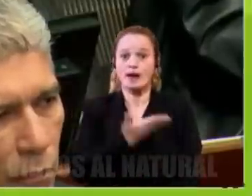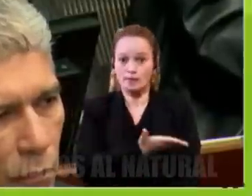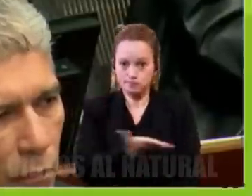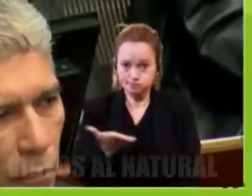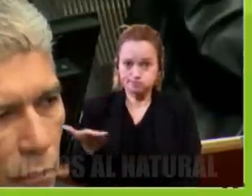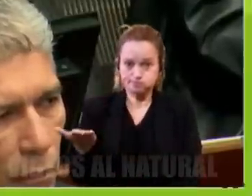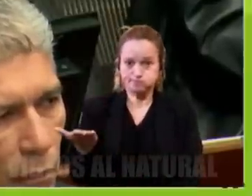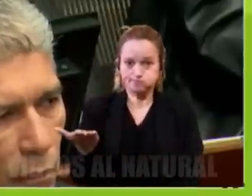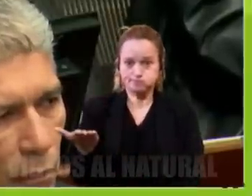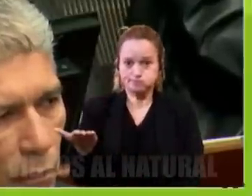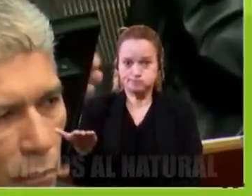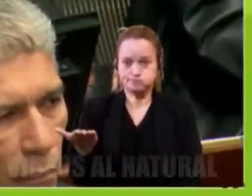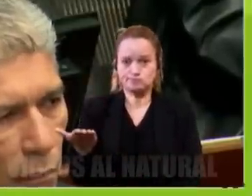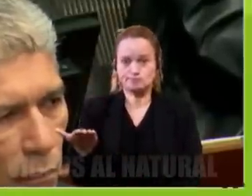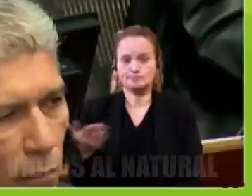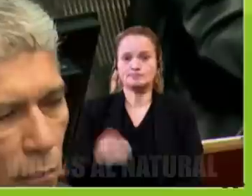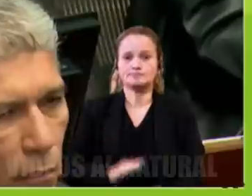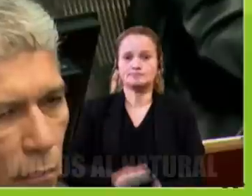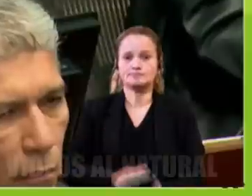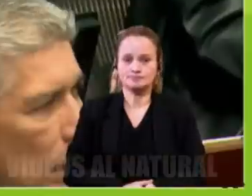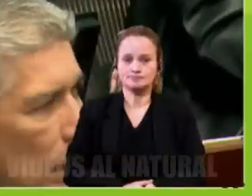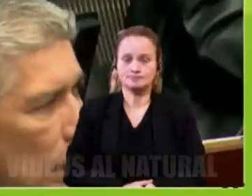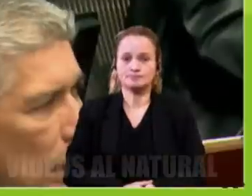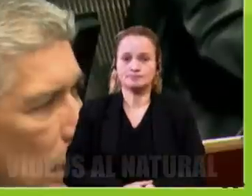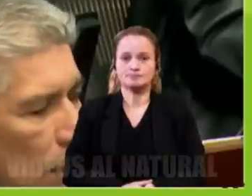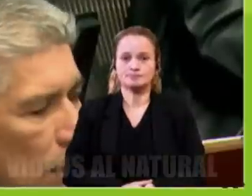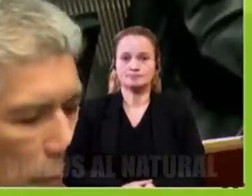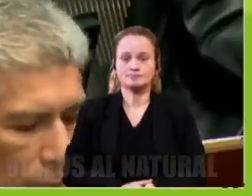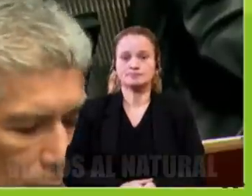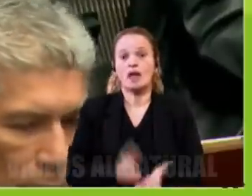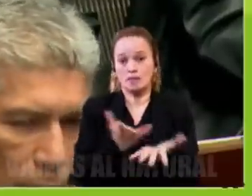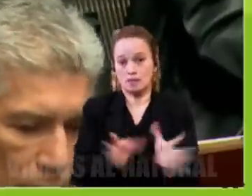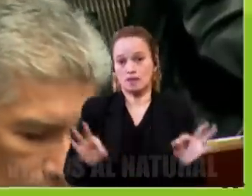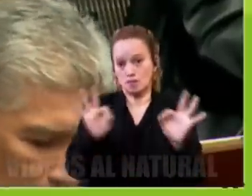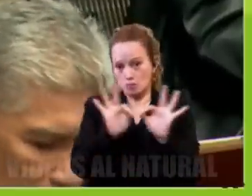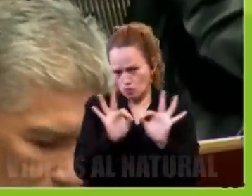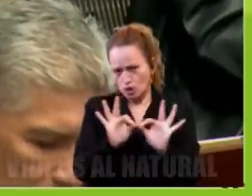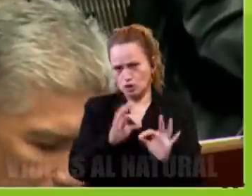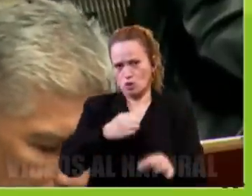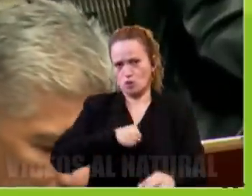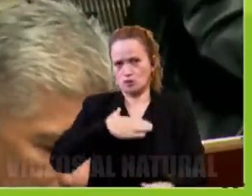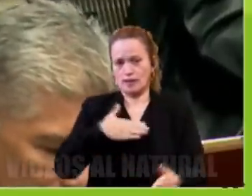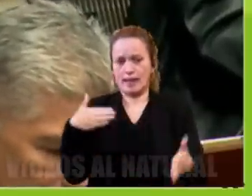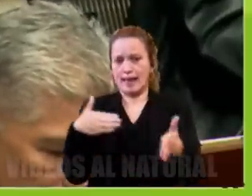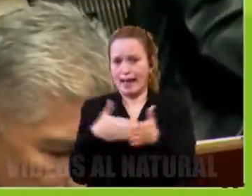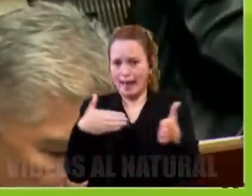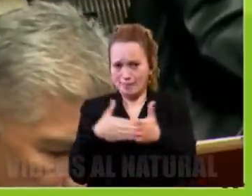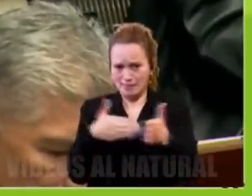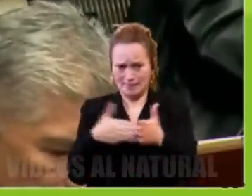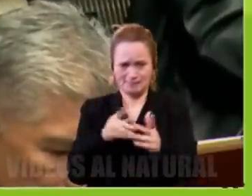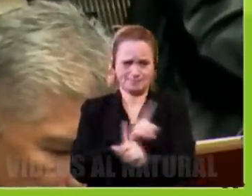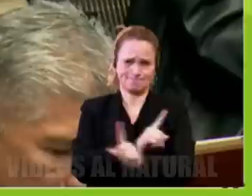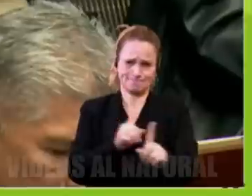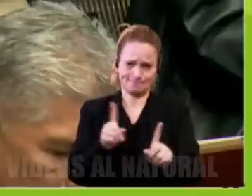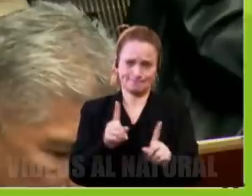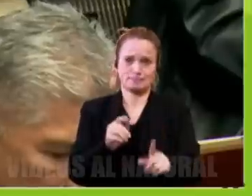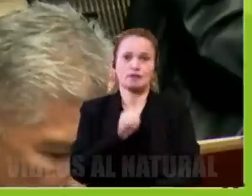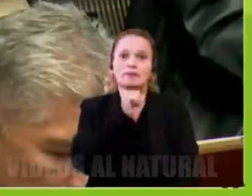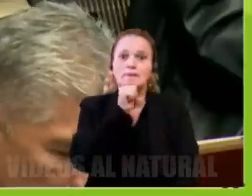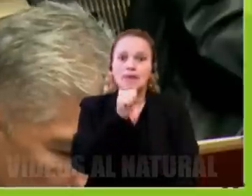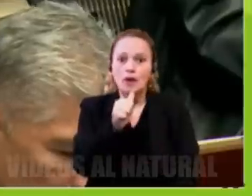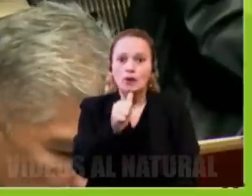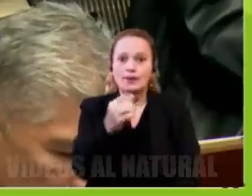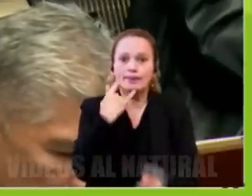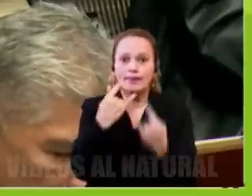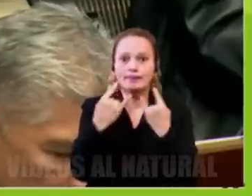para nadie, es valioso o es importante u oportuno las amenazas y mucho menos